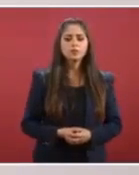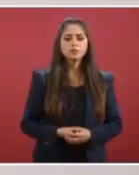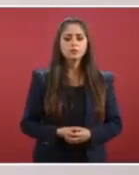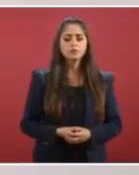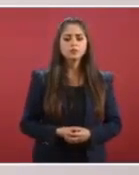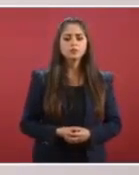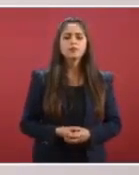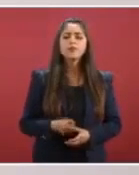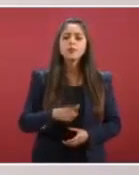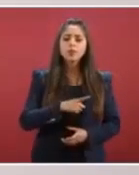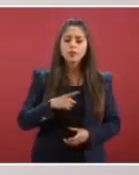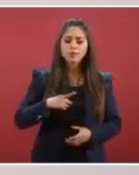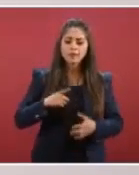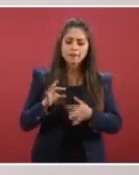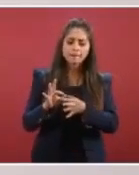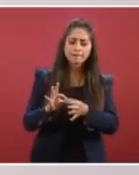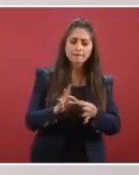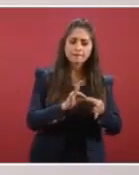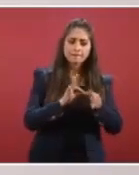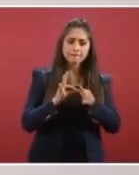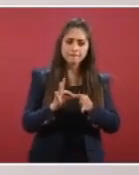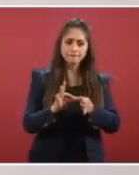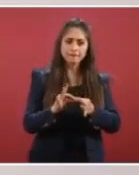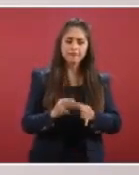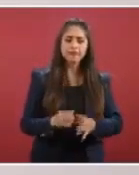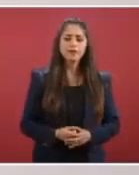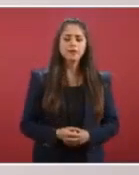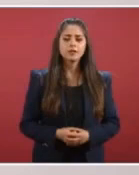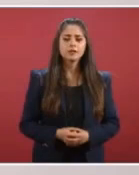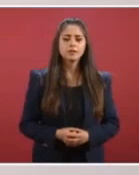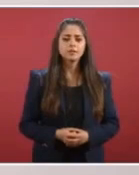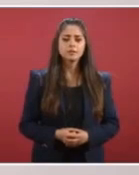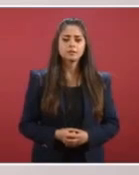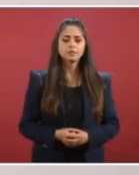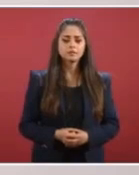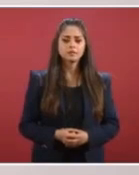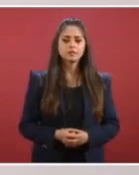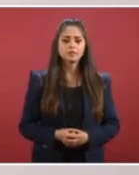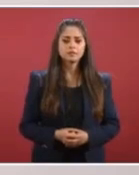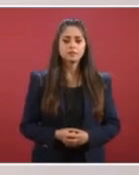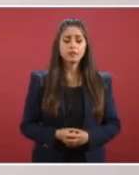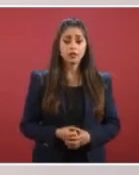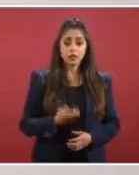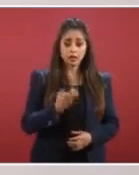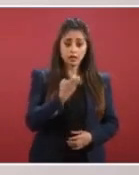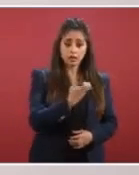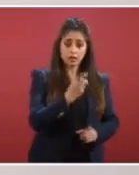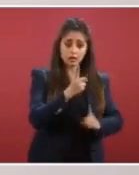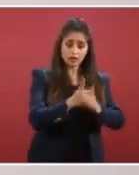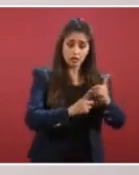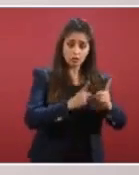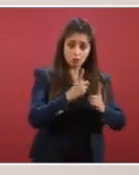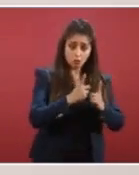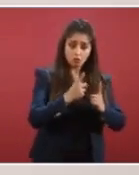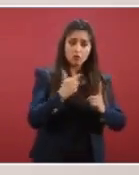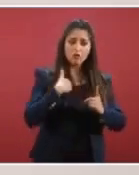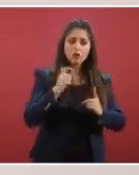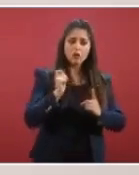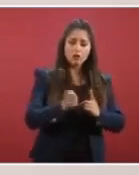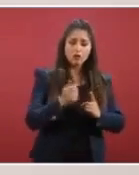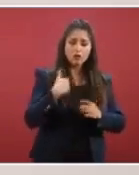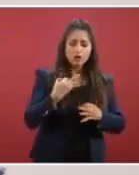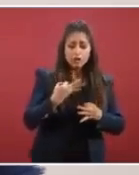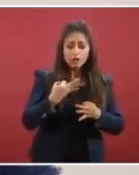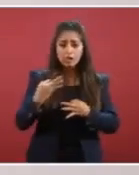en armonía, y nos aleja de las conductas antisociales.